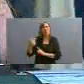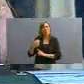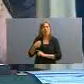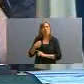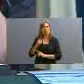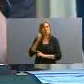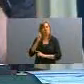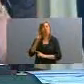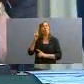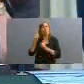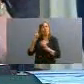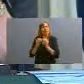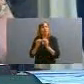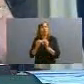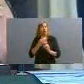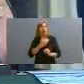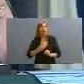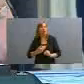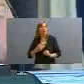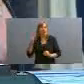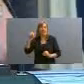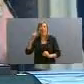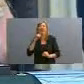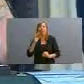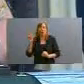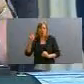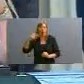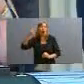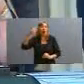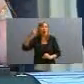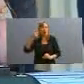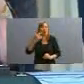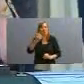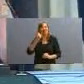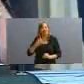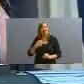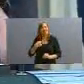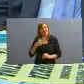amigo gobernador, que no es el Pato, que me decía, la verdad que yo